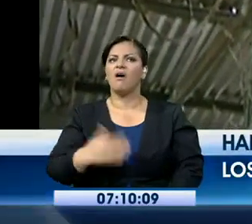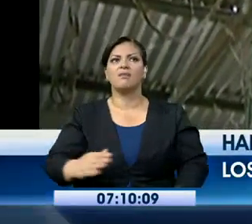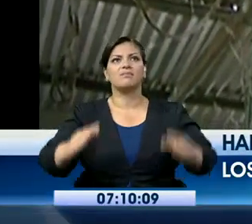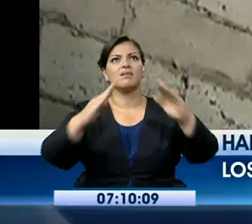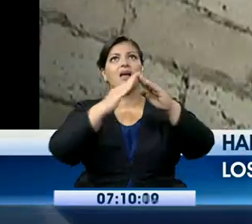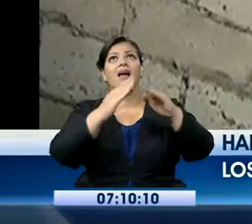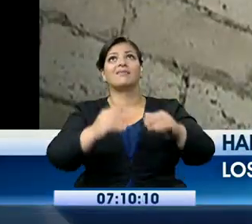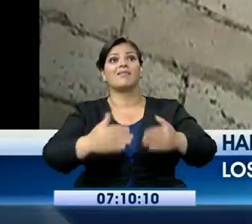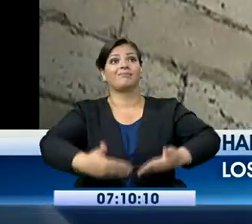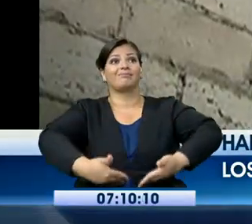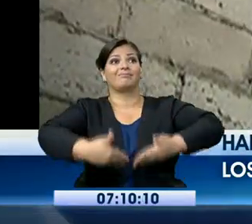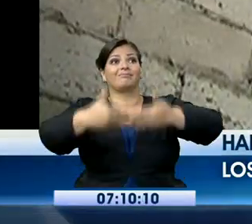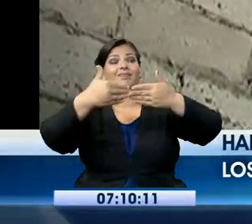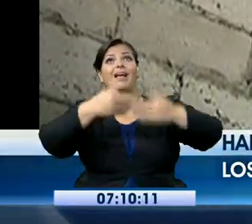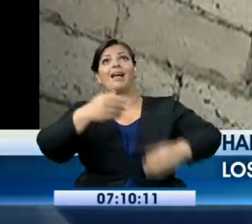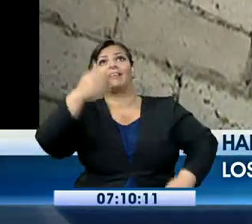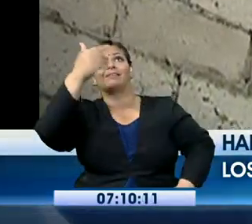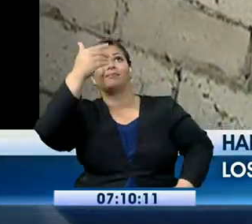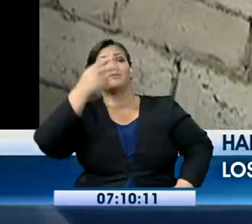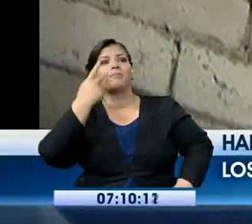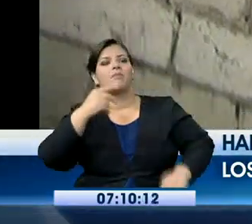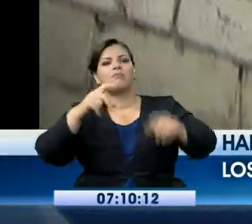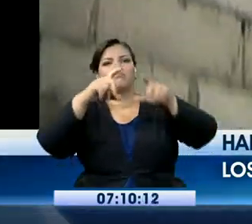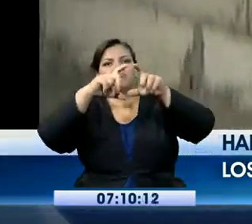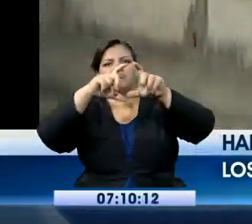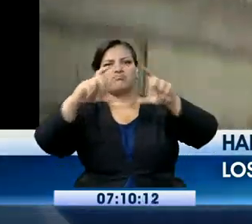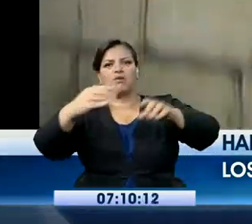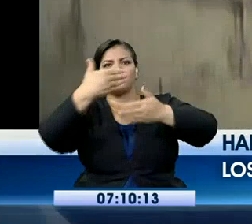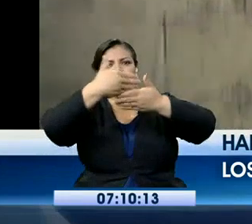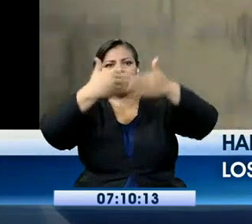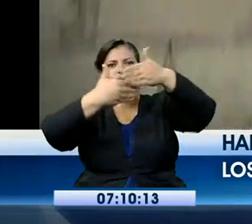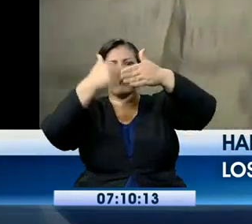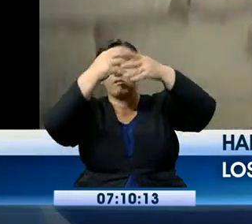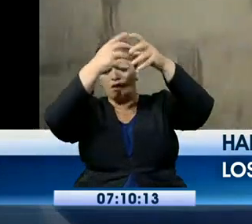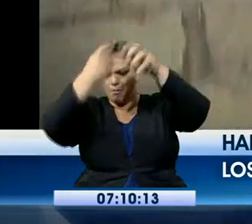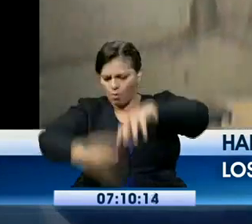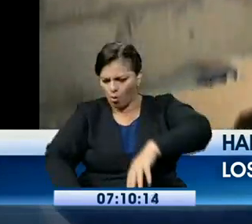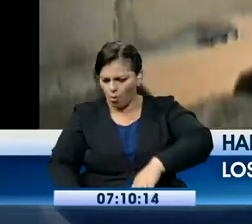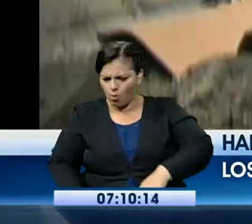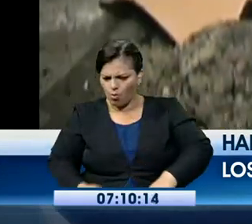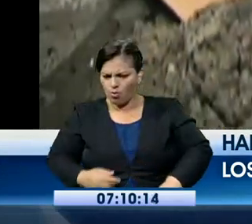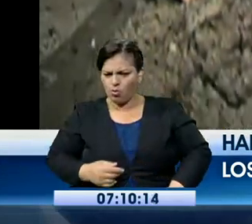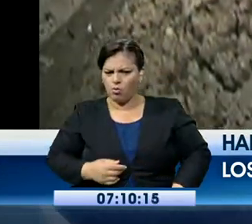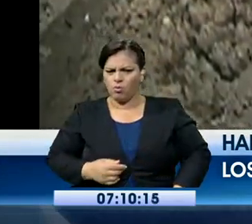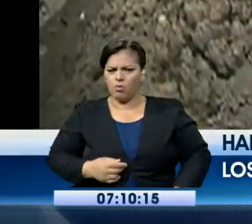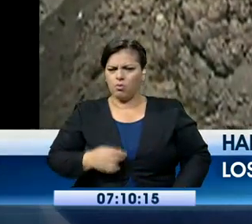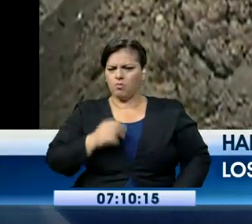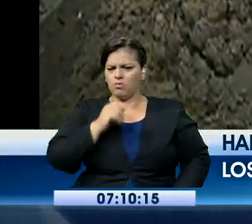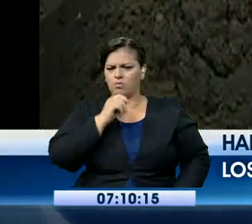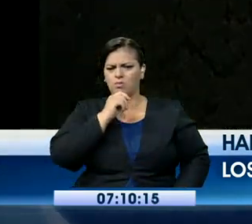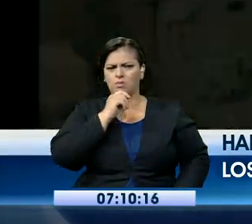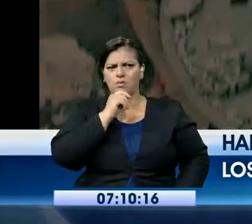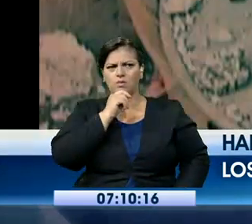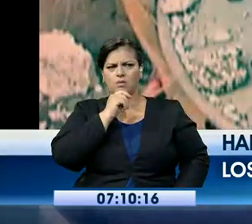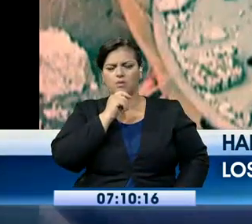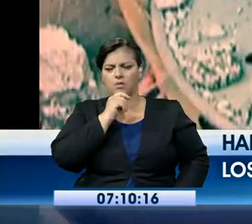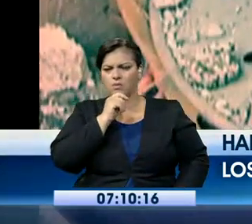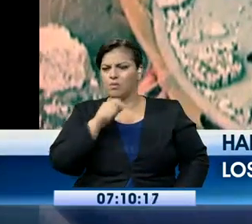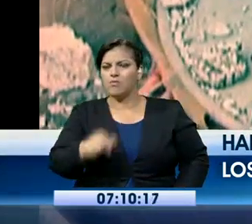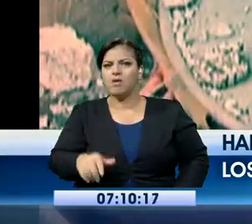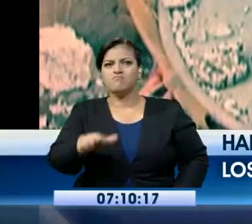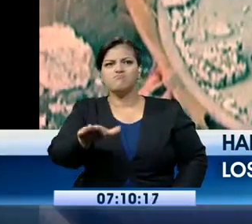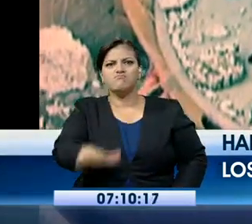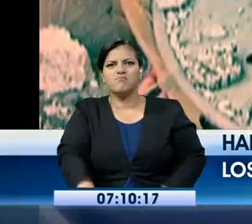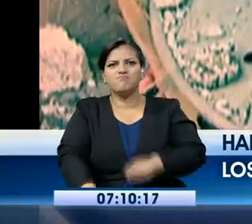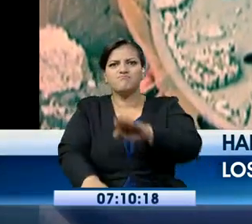acá, una pared de cemento que hay acá. Treparon porque abajo hay como una pisada grande. En ese momento